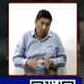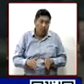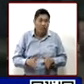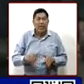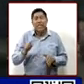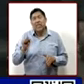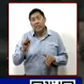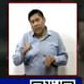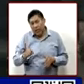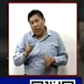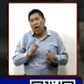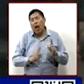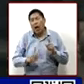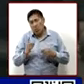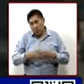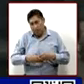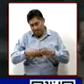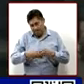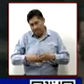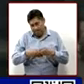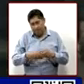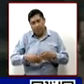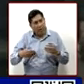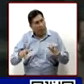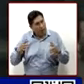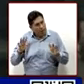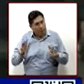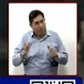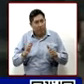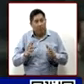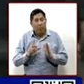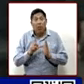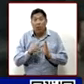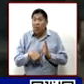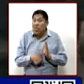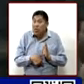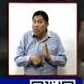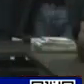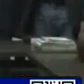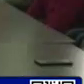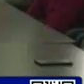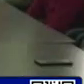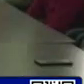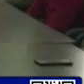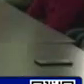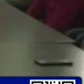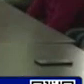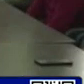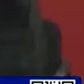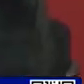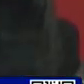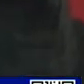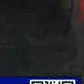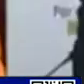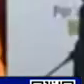llegado a ciertos acuerdos que se han plasmado en documentos, los cuales no se han llegado a cumplir.